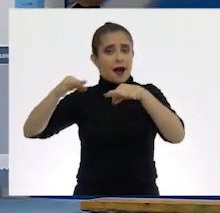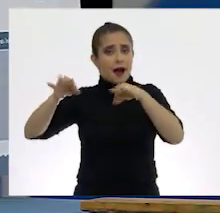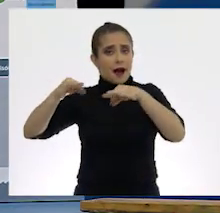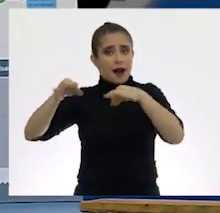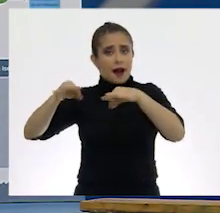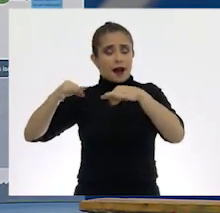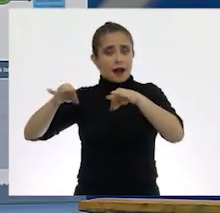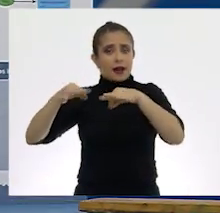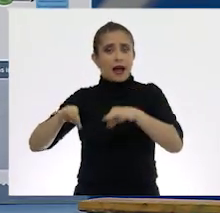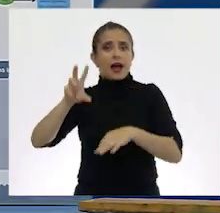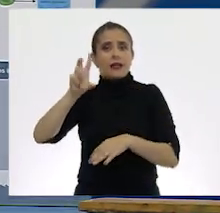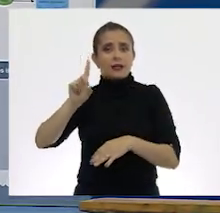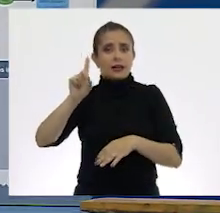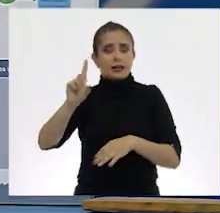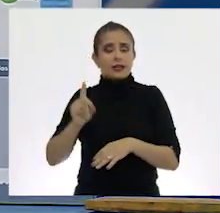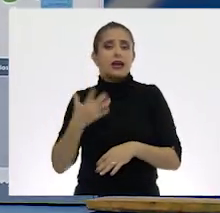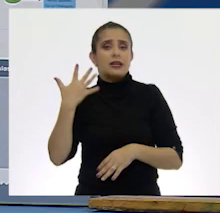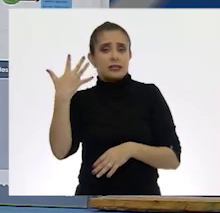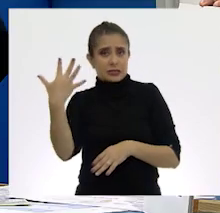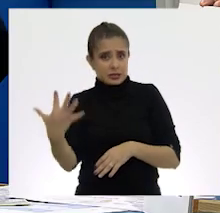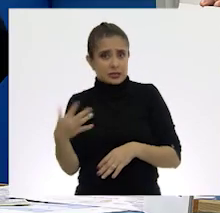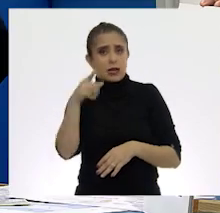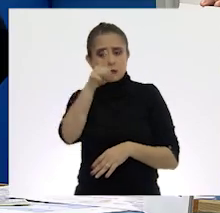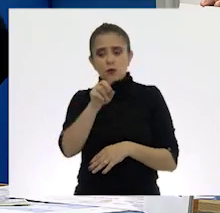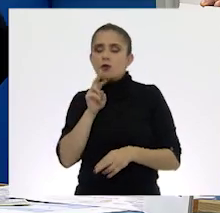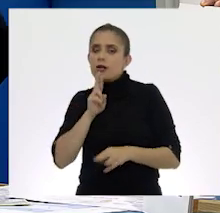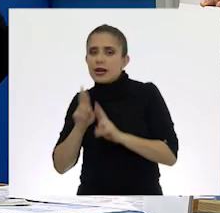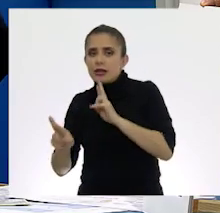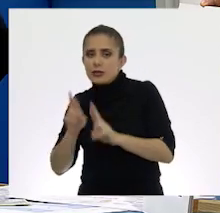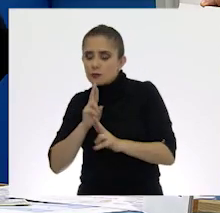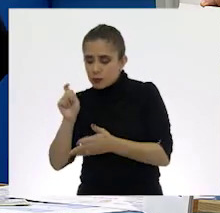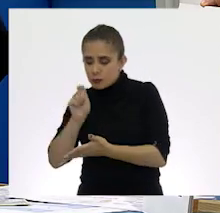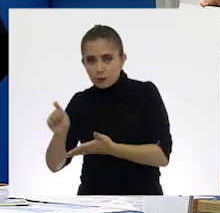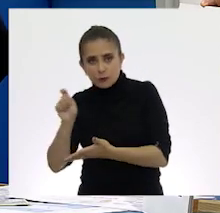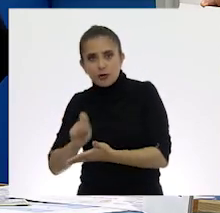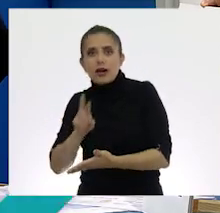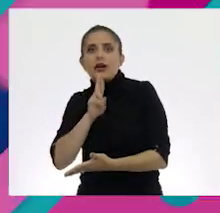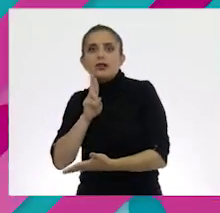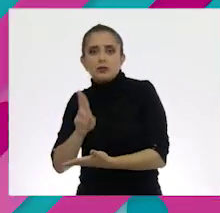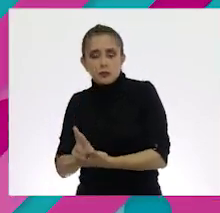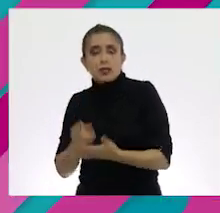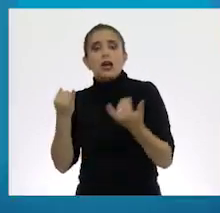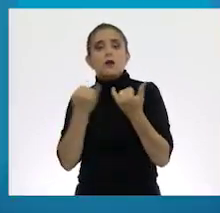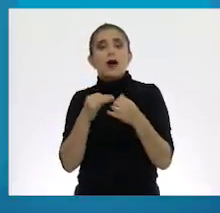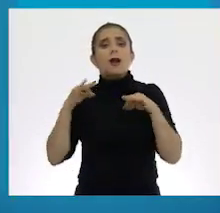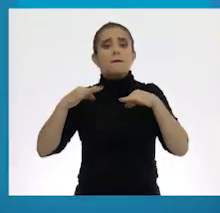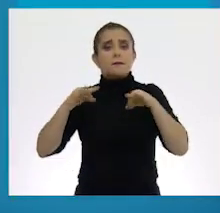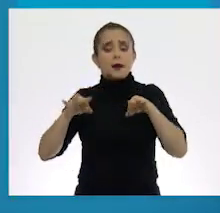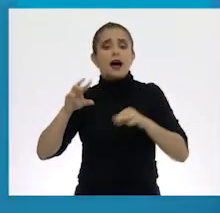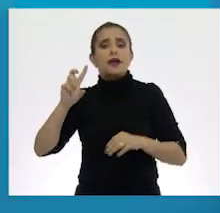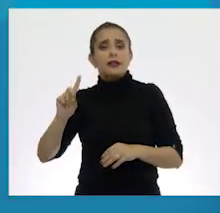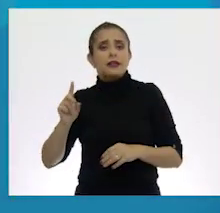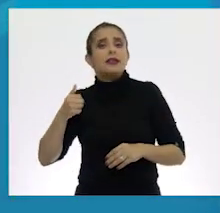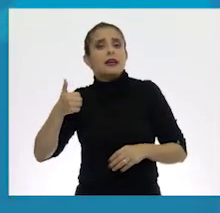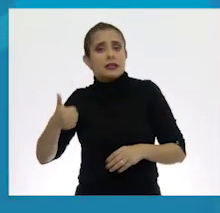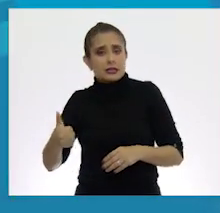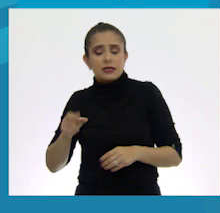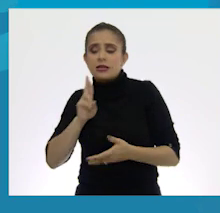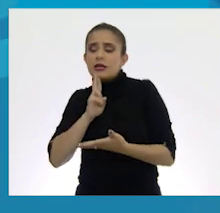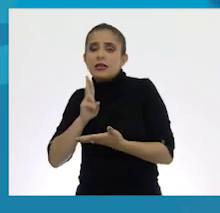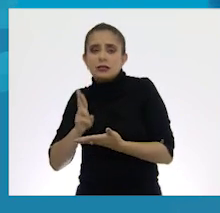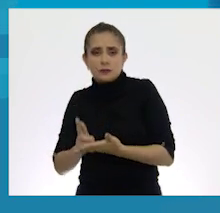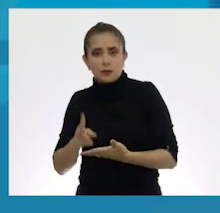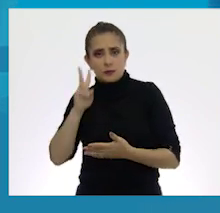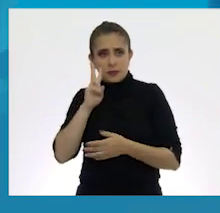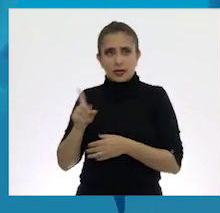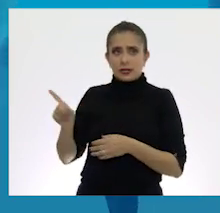encuentra en la página 35 y la página 36. Me gustaría que lo vieran con calma,